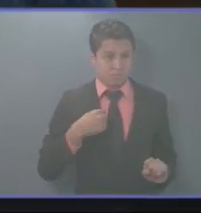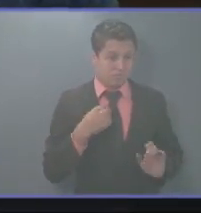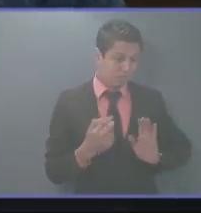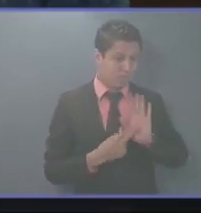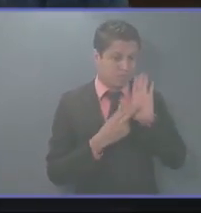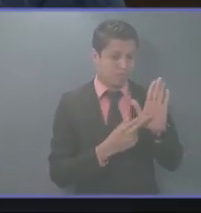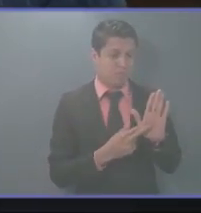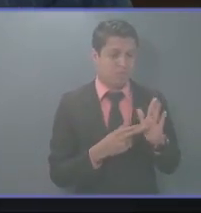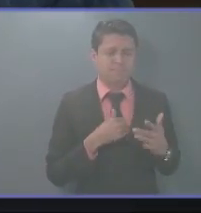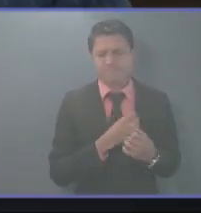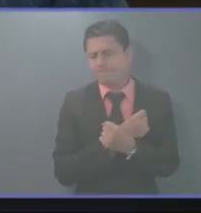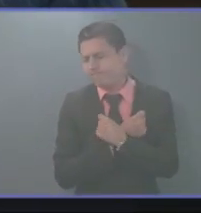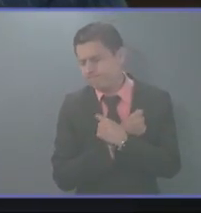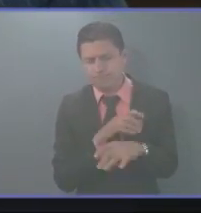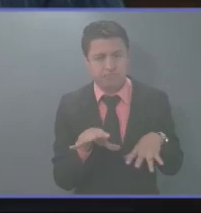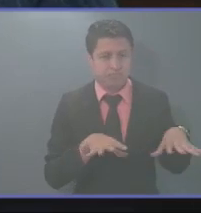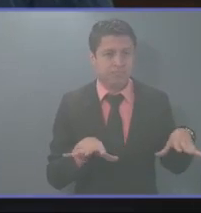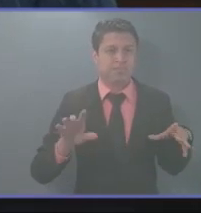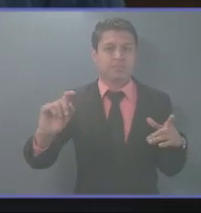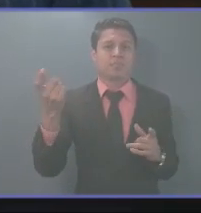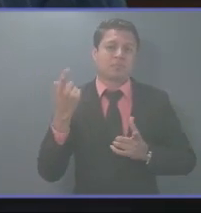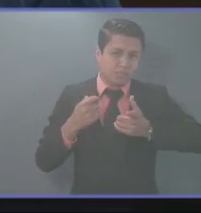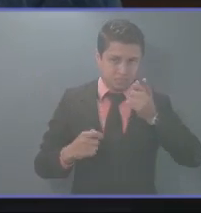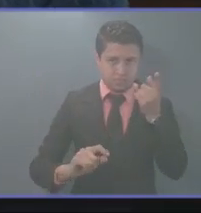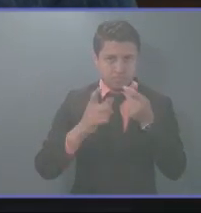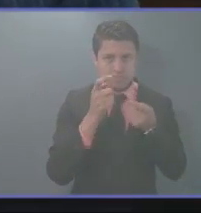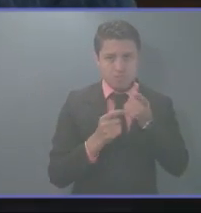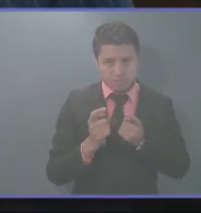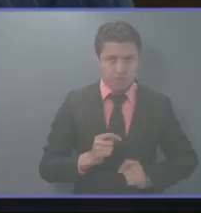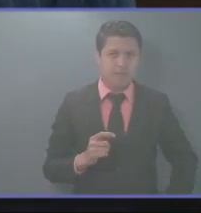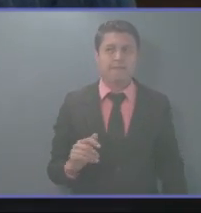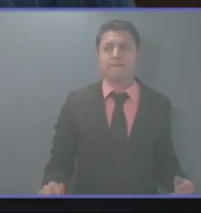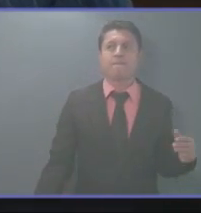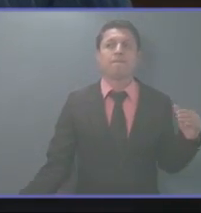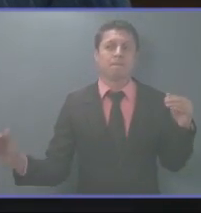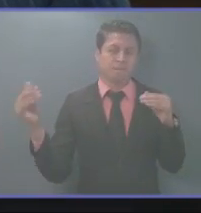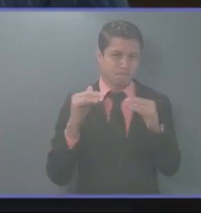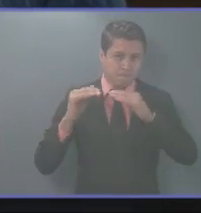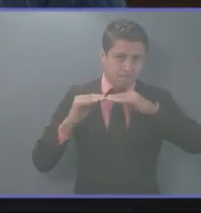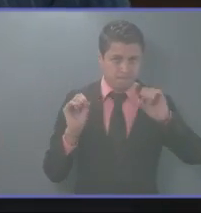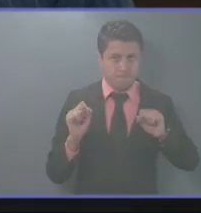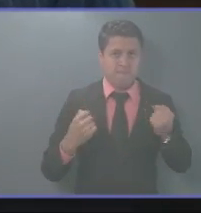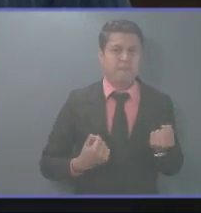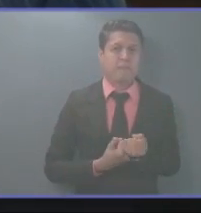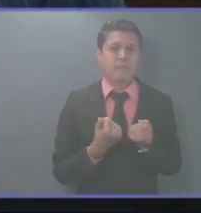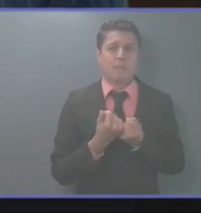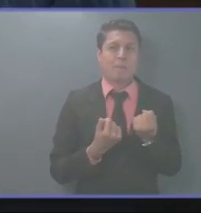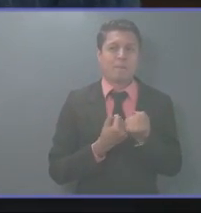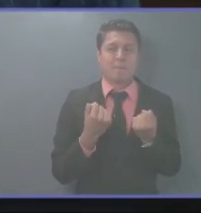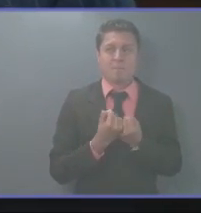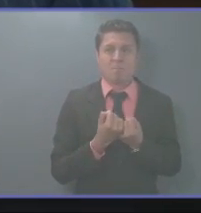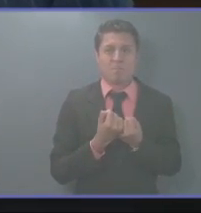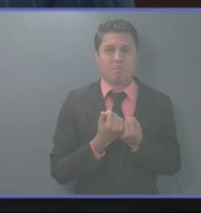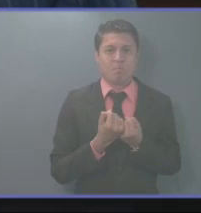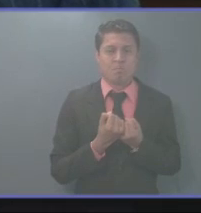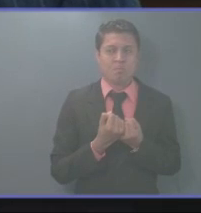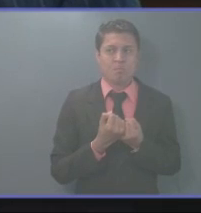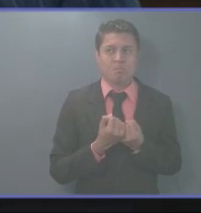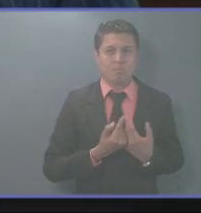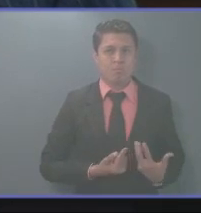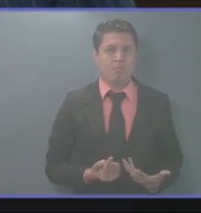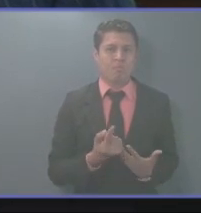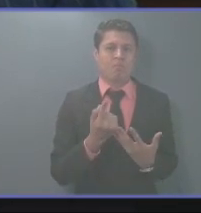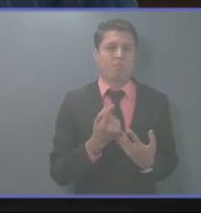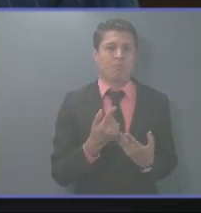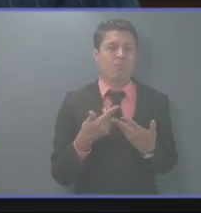representando a mi querido departamento de Usulután, así como también poder haber llevado la batuta en poder darle